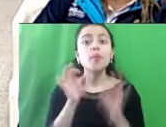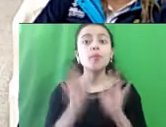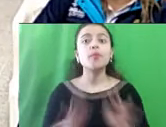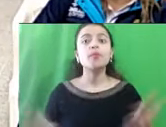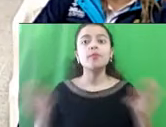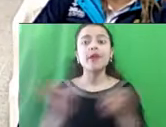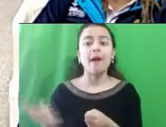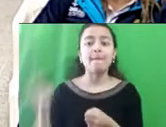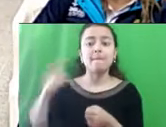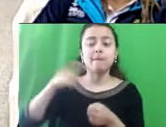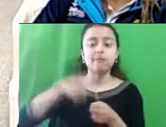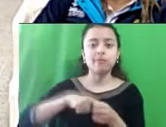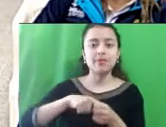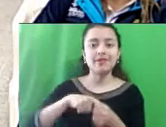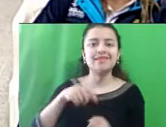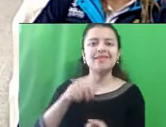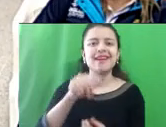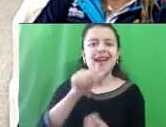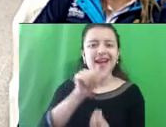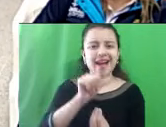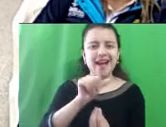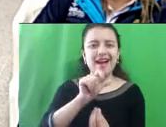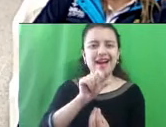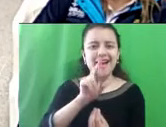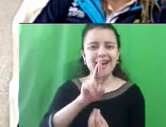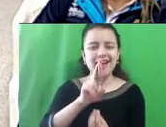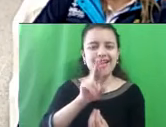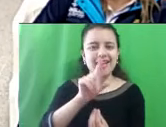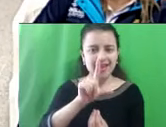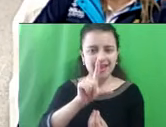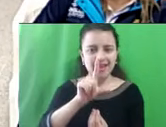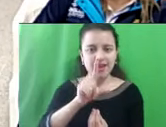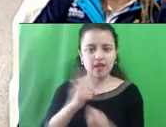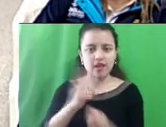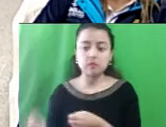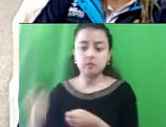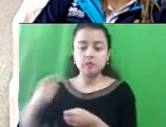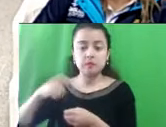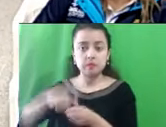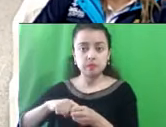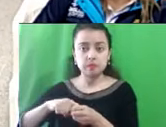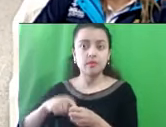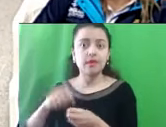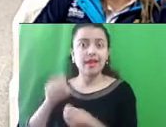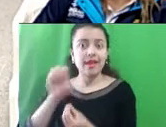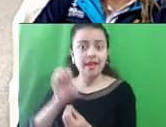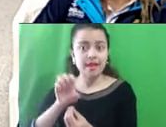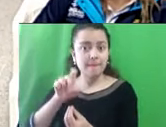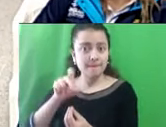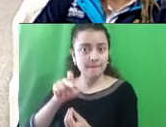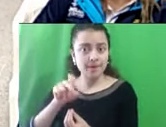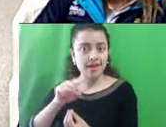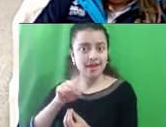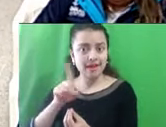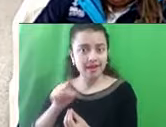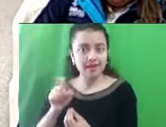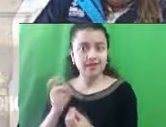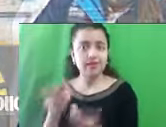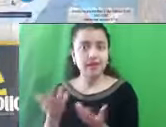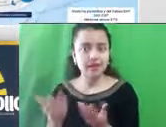salud y todas las entidades interinstitucionales que nos apoyan, a fin de que nuestros trabajadores